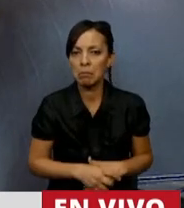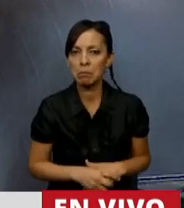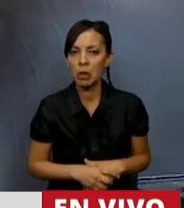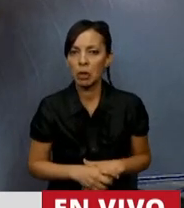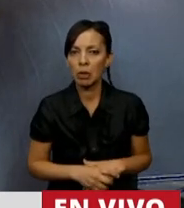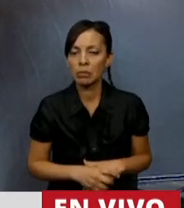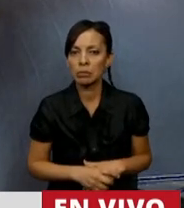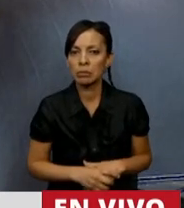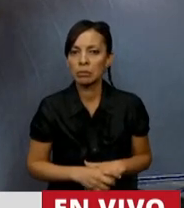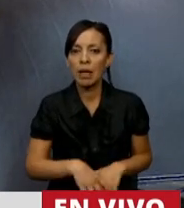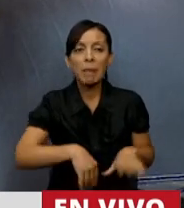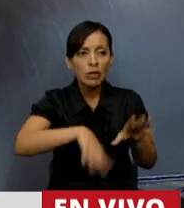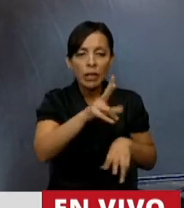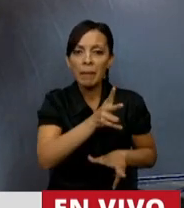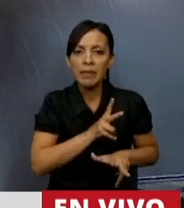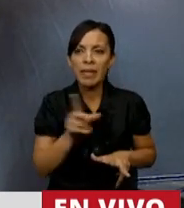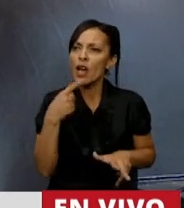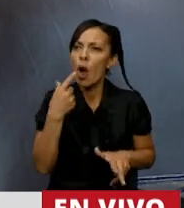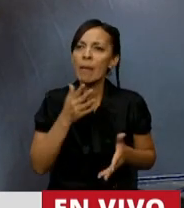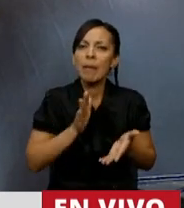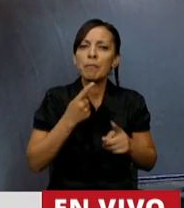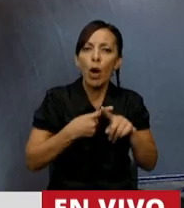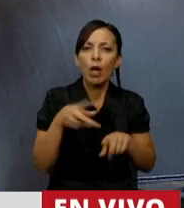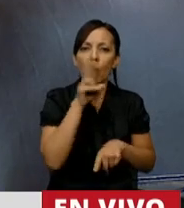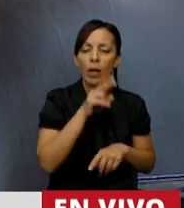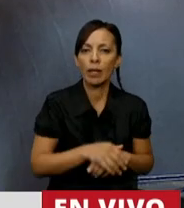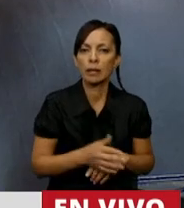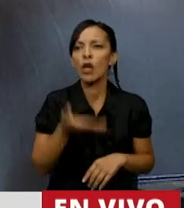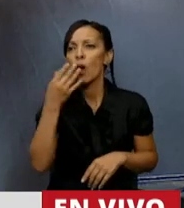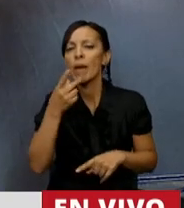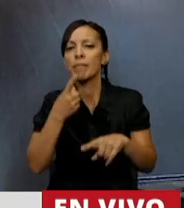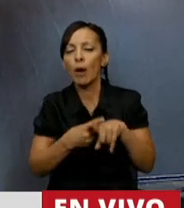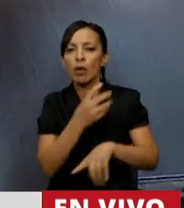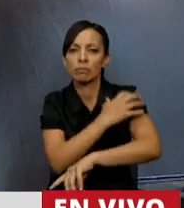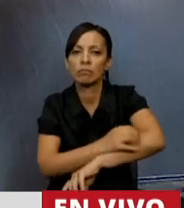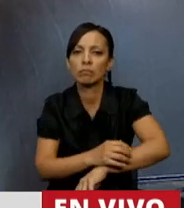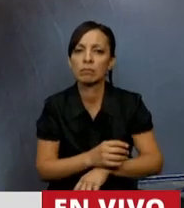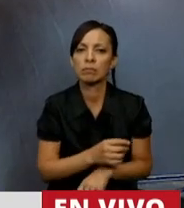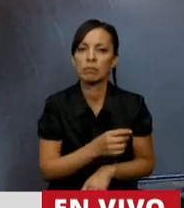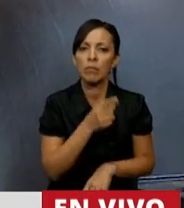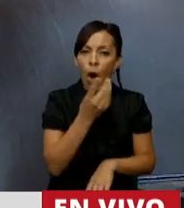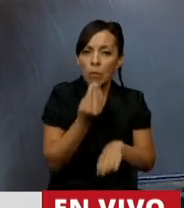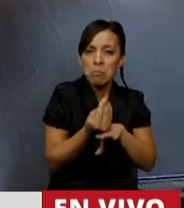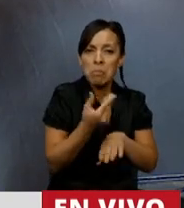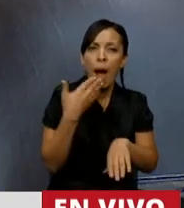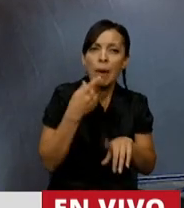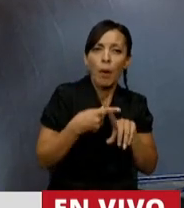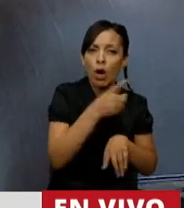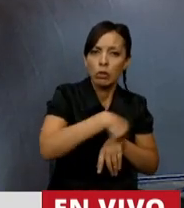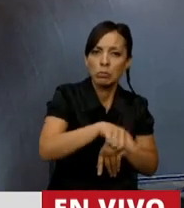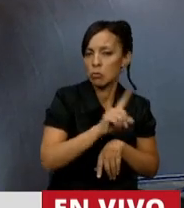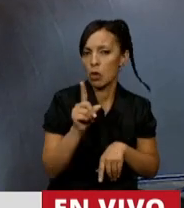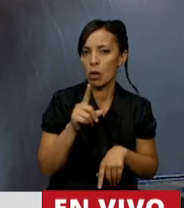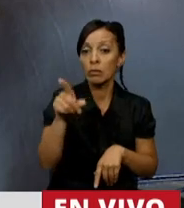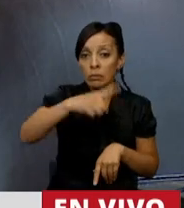no hablen en nombre de las mujeres y no hablen en nombre de los pobres. No hablen en nombre de ninguno de los dos sectores. No representan